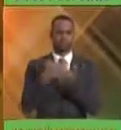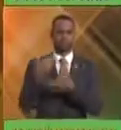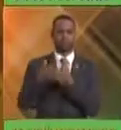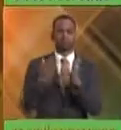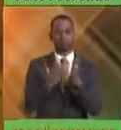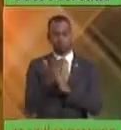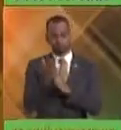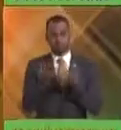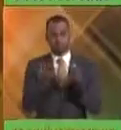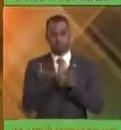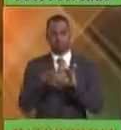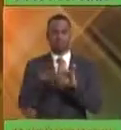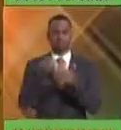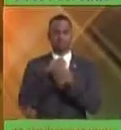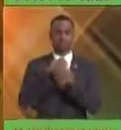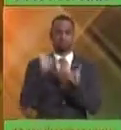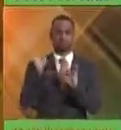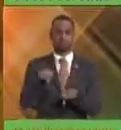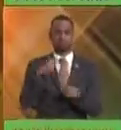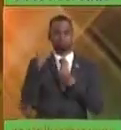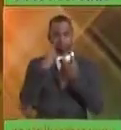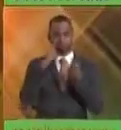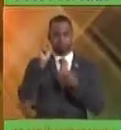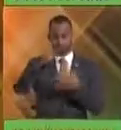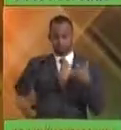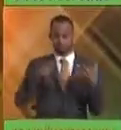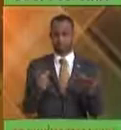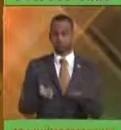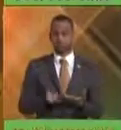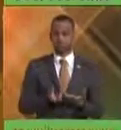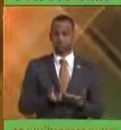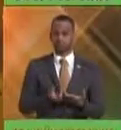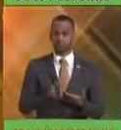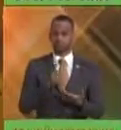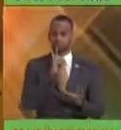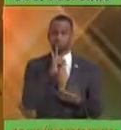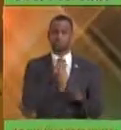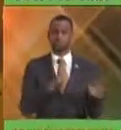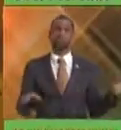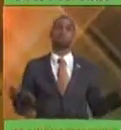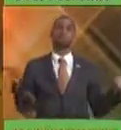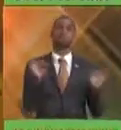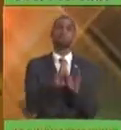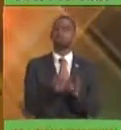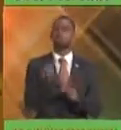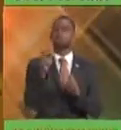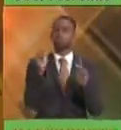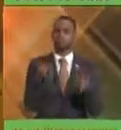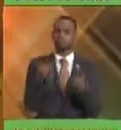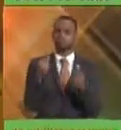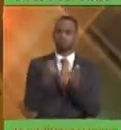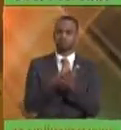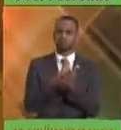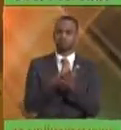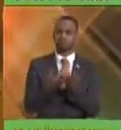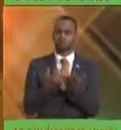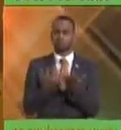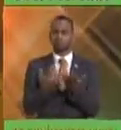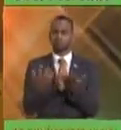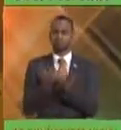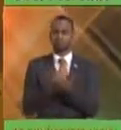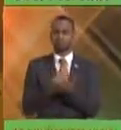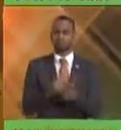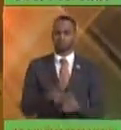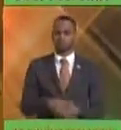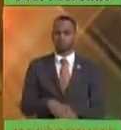tener acceso a los servicios bancarios podríamos considerar lo que es una necesidad fundamental de cómo una persona puede cobrar un salario si no tiene una cuenta en